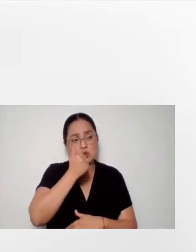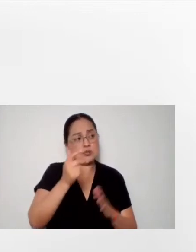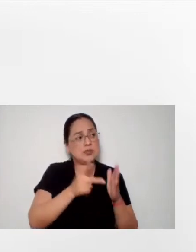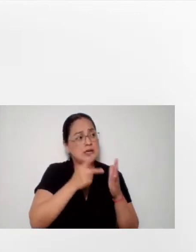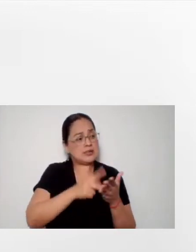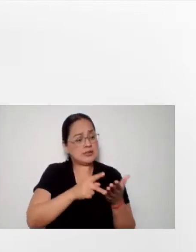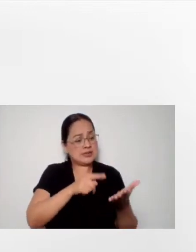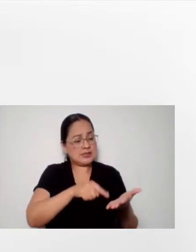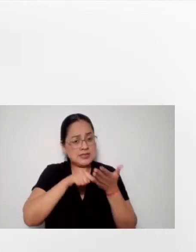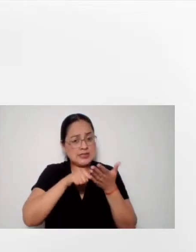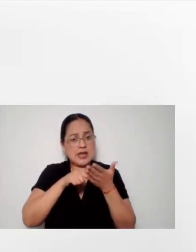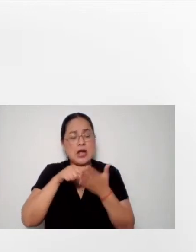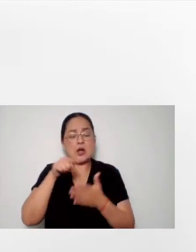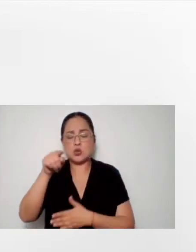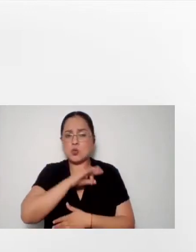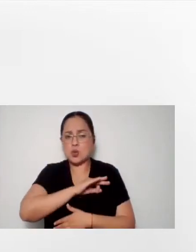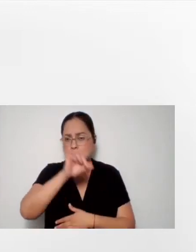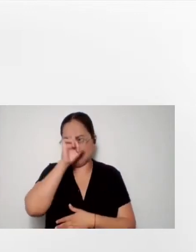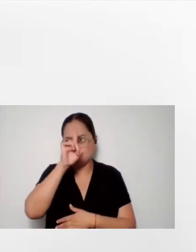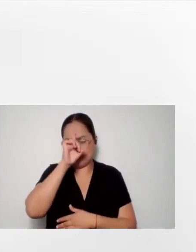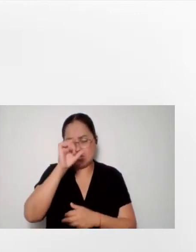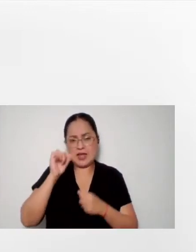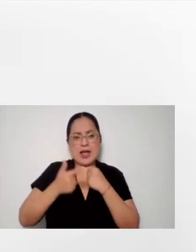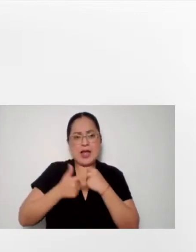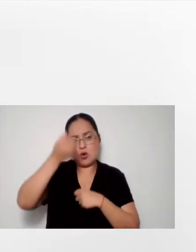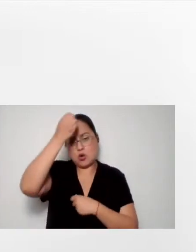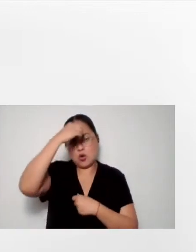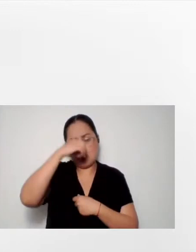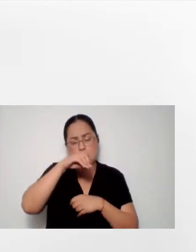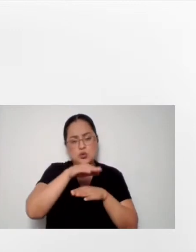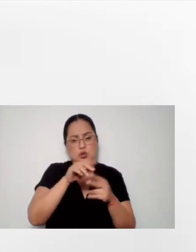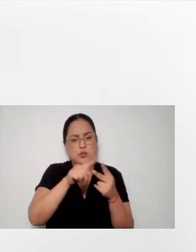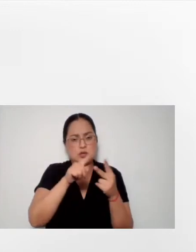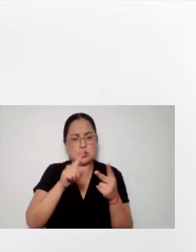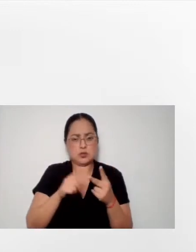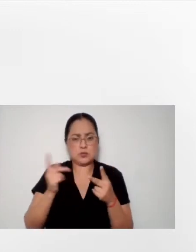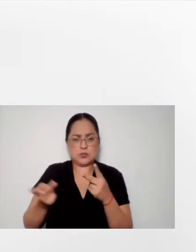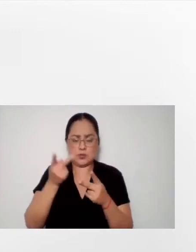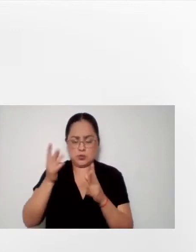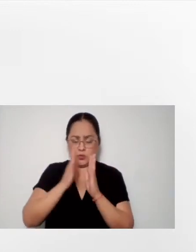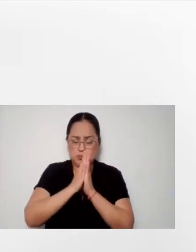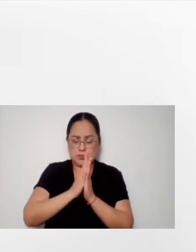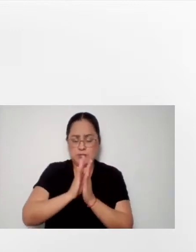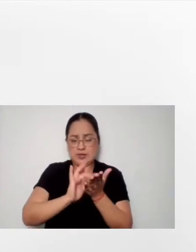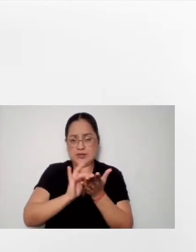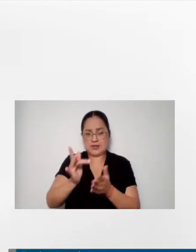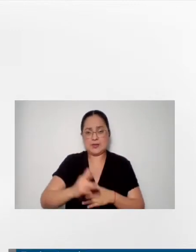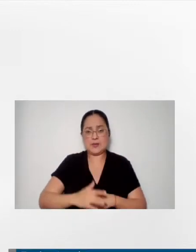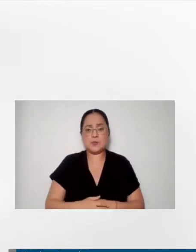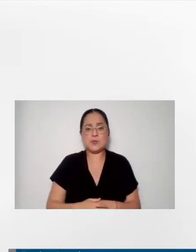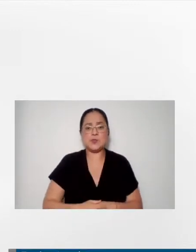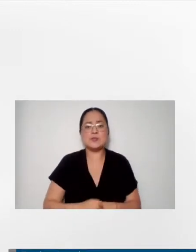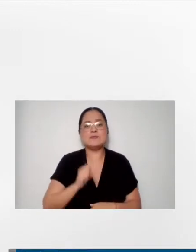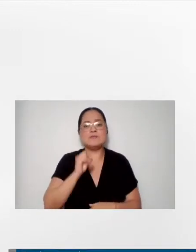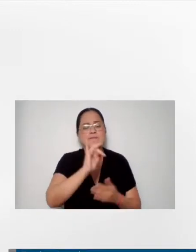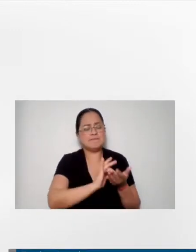nos puedes dar una opinión sobre ambas preguntas, te lo agradecería. Sí, muchas